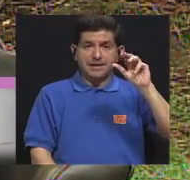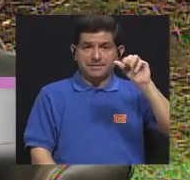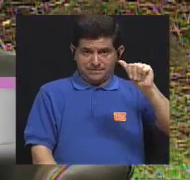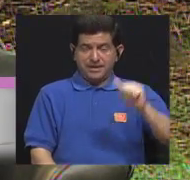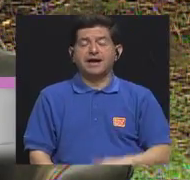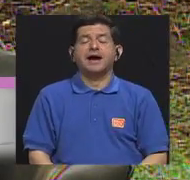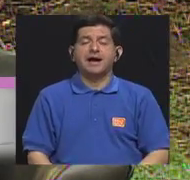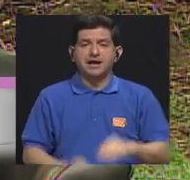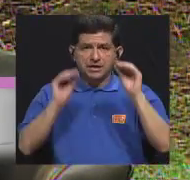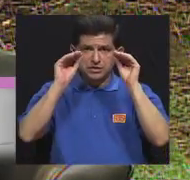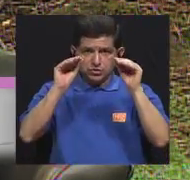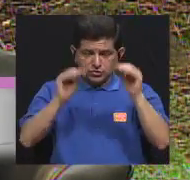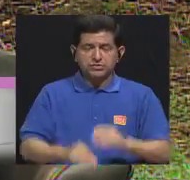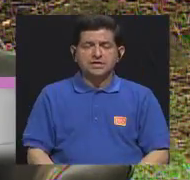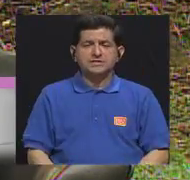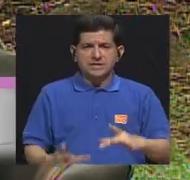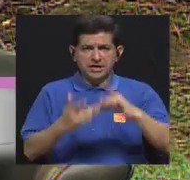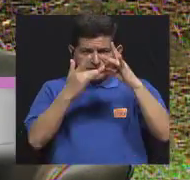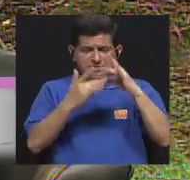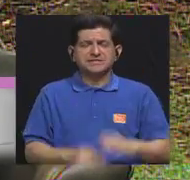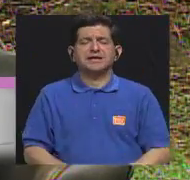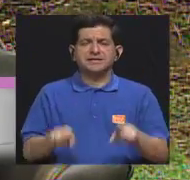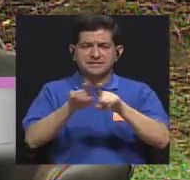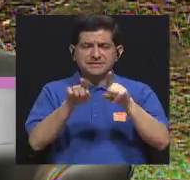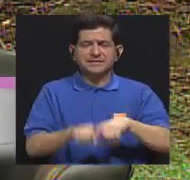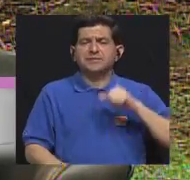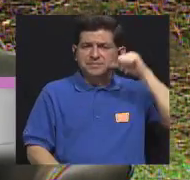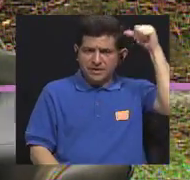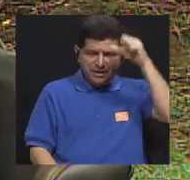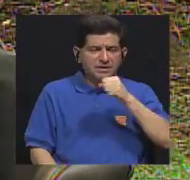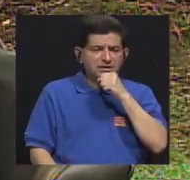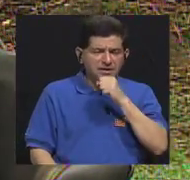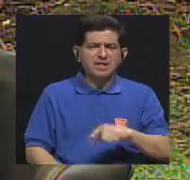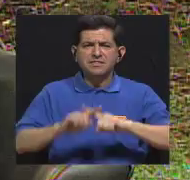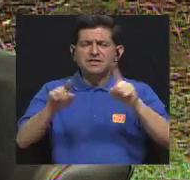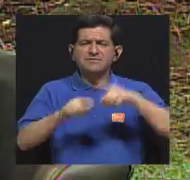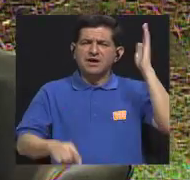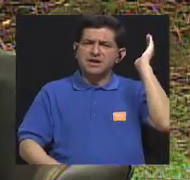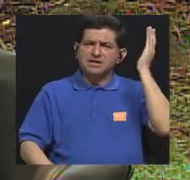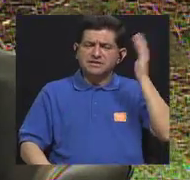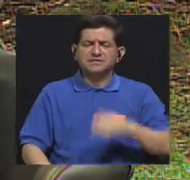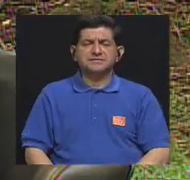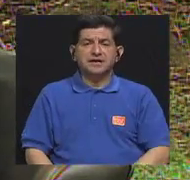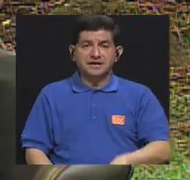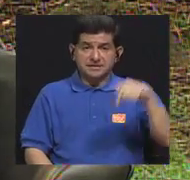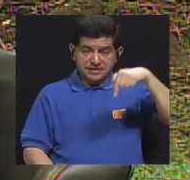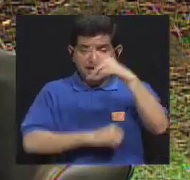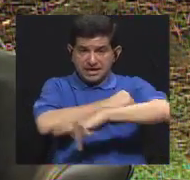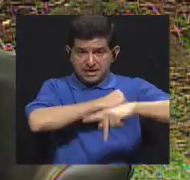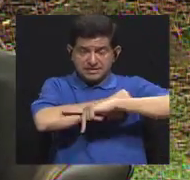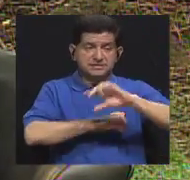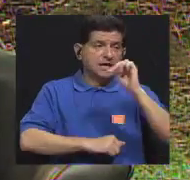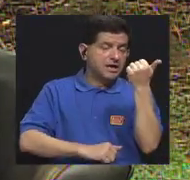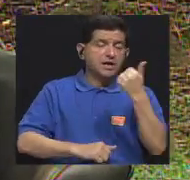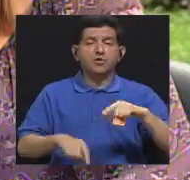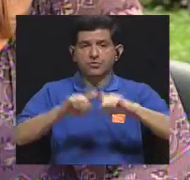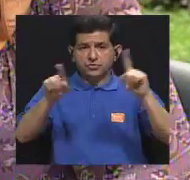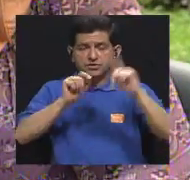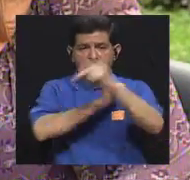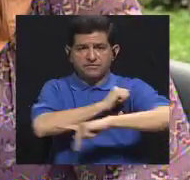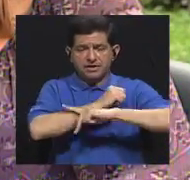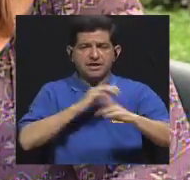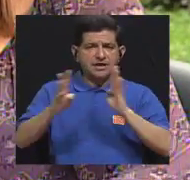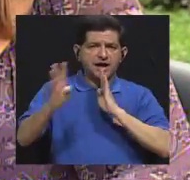en geriatría. Y ha impartido clases, charlas, talleres y conferencias tanto en nuestro país como fuera de nuestro país sobre